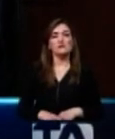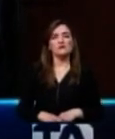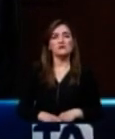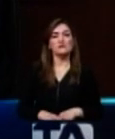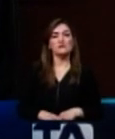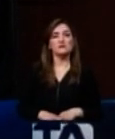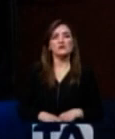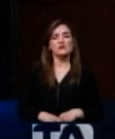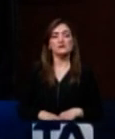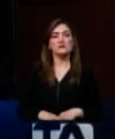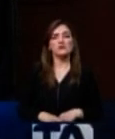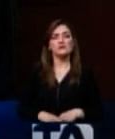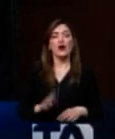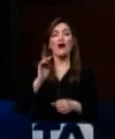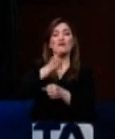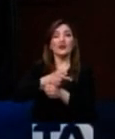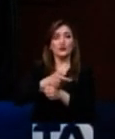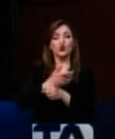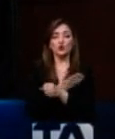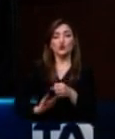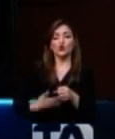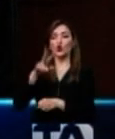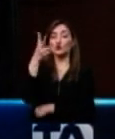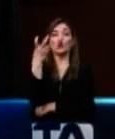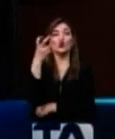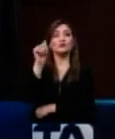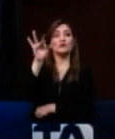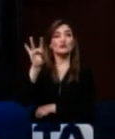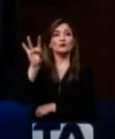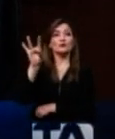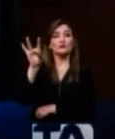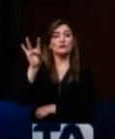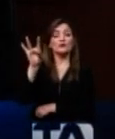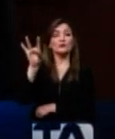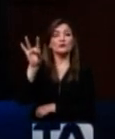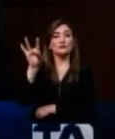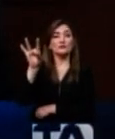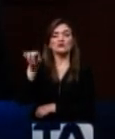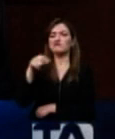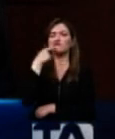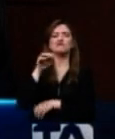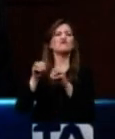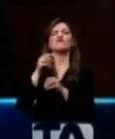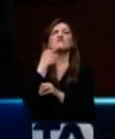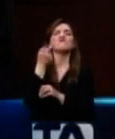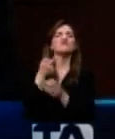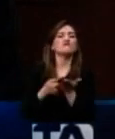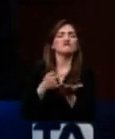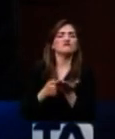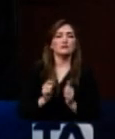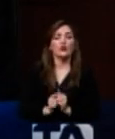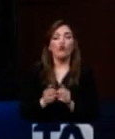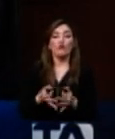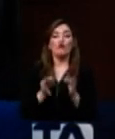del decreto ejecutivo 1218 que determinó un mecanismo de